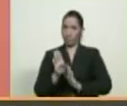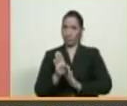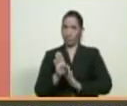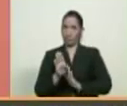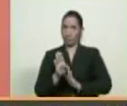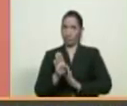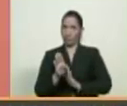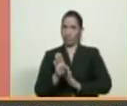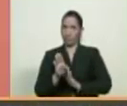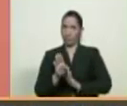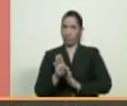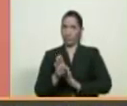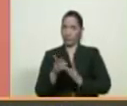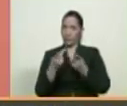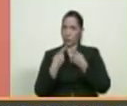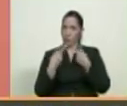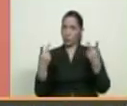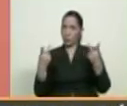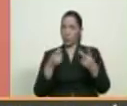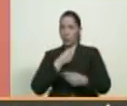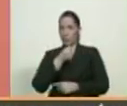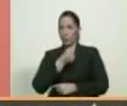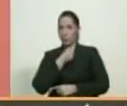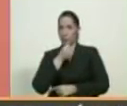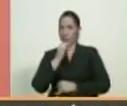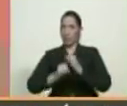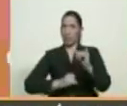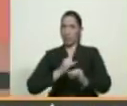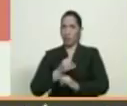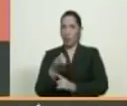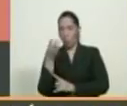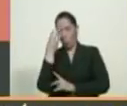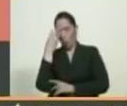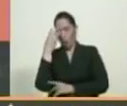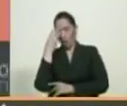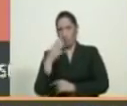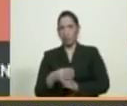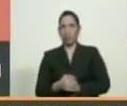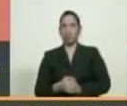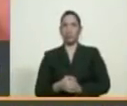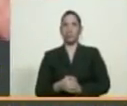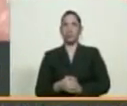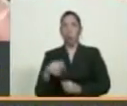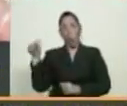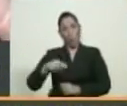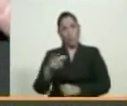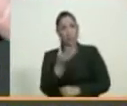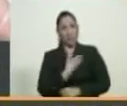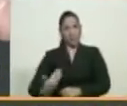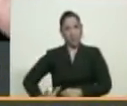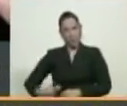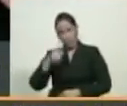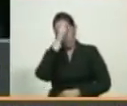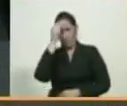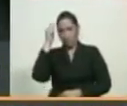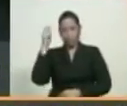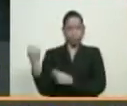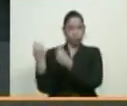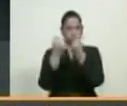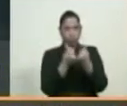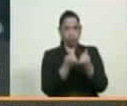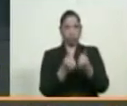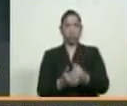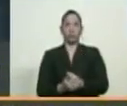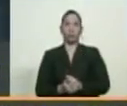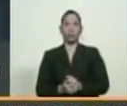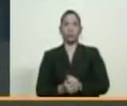decano de las noticias internacionales de Venezuela, Walter Martínez, hoy el vicepresidente para el área económica, Tarek